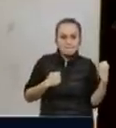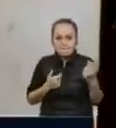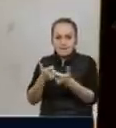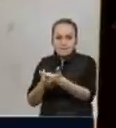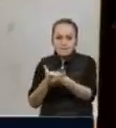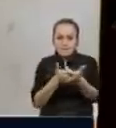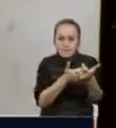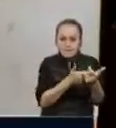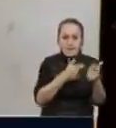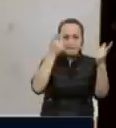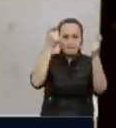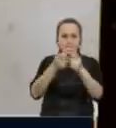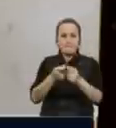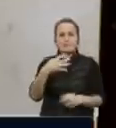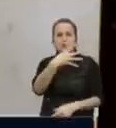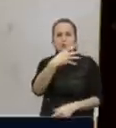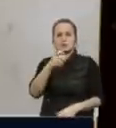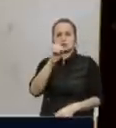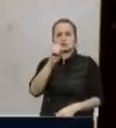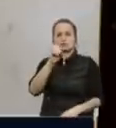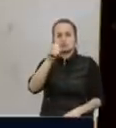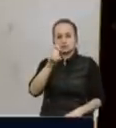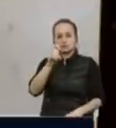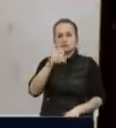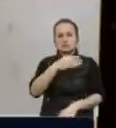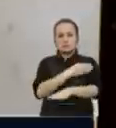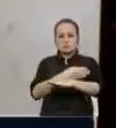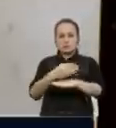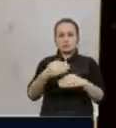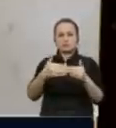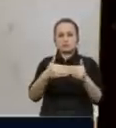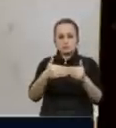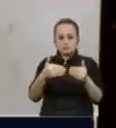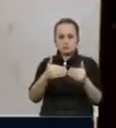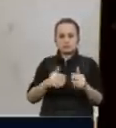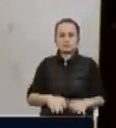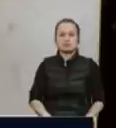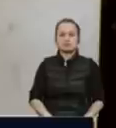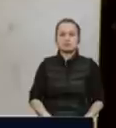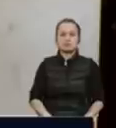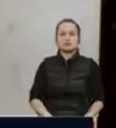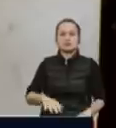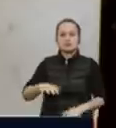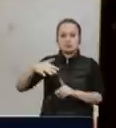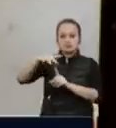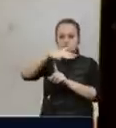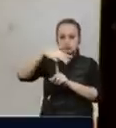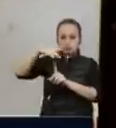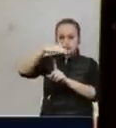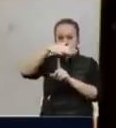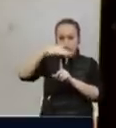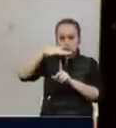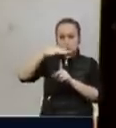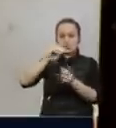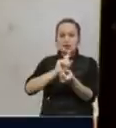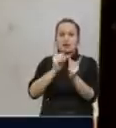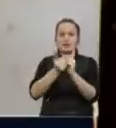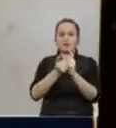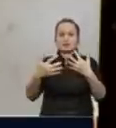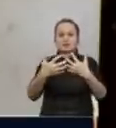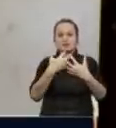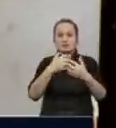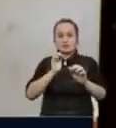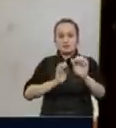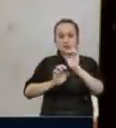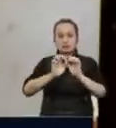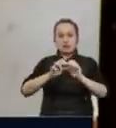por un costo total de 406 millones de dólares, la Fuerza Aérea para reemplazar el obsoleto sistema de